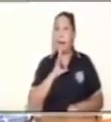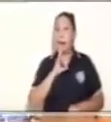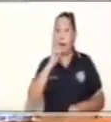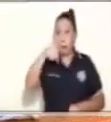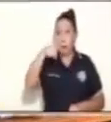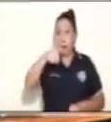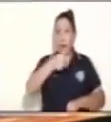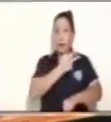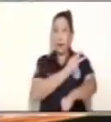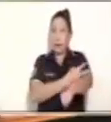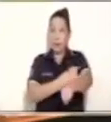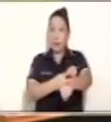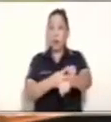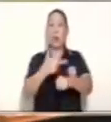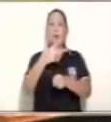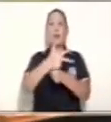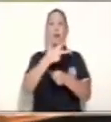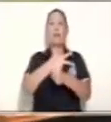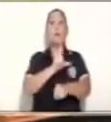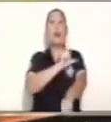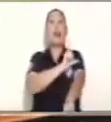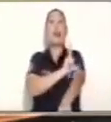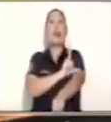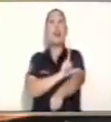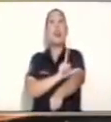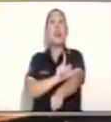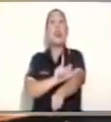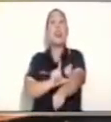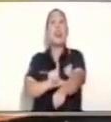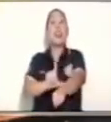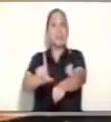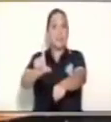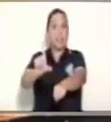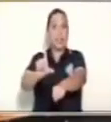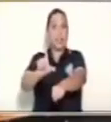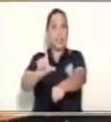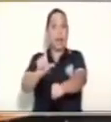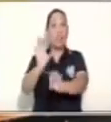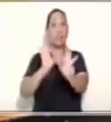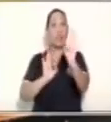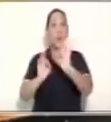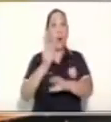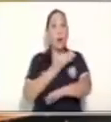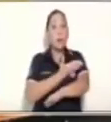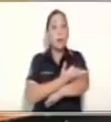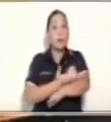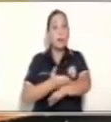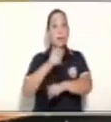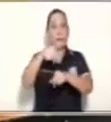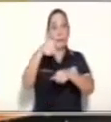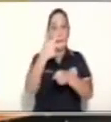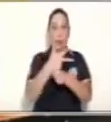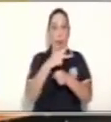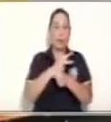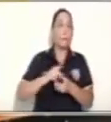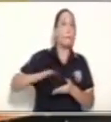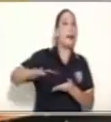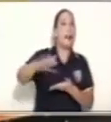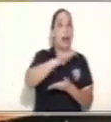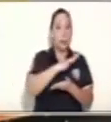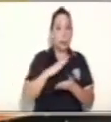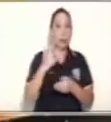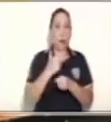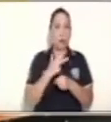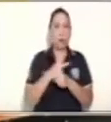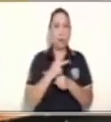de las leyendas, historias y mitos que hay en todo nuestro país. Y para